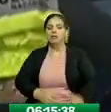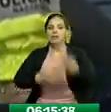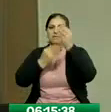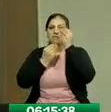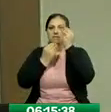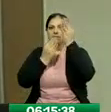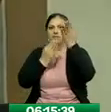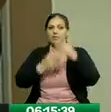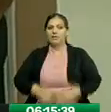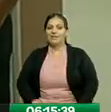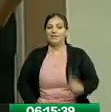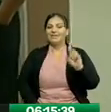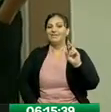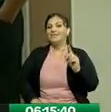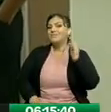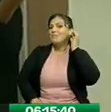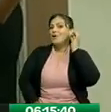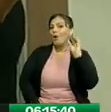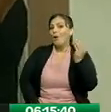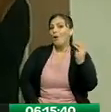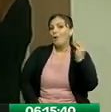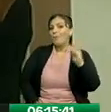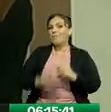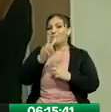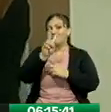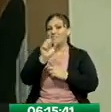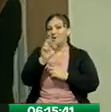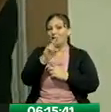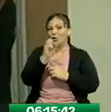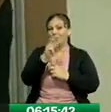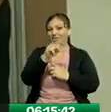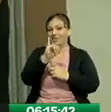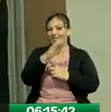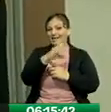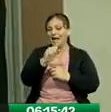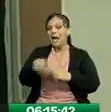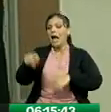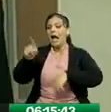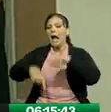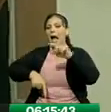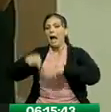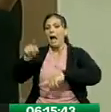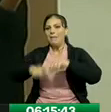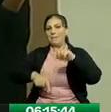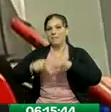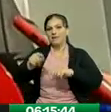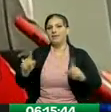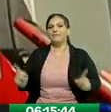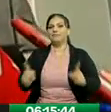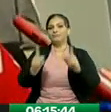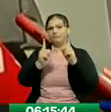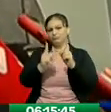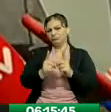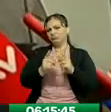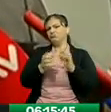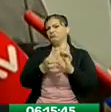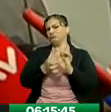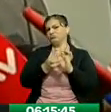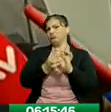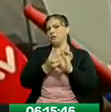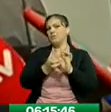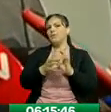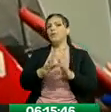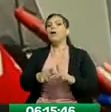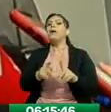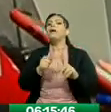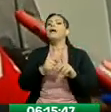relación. La familia de la joven asesinada solo esperan que sean sentenciados de acuerdo a la ley. No es lo que pide la familia, sino lo